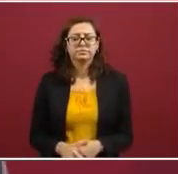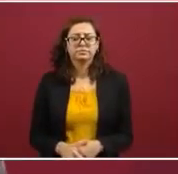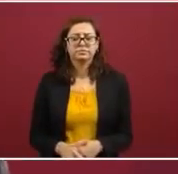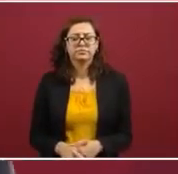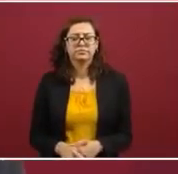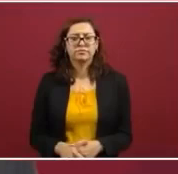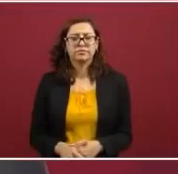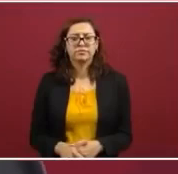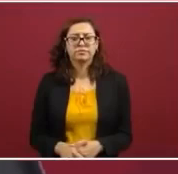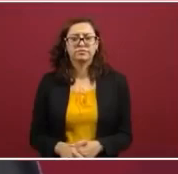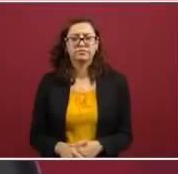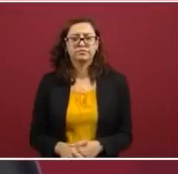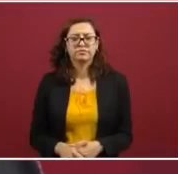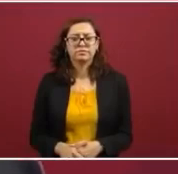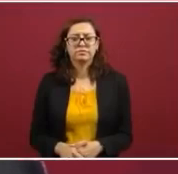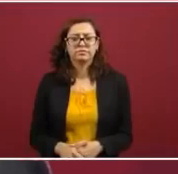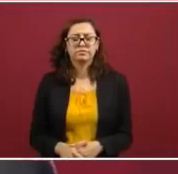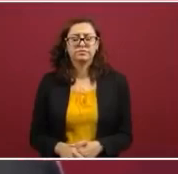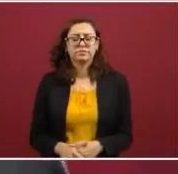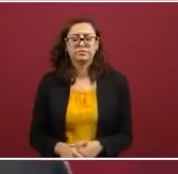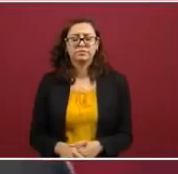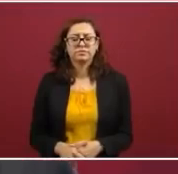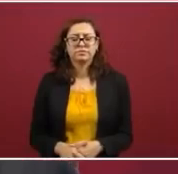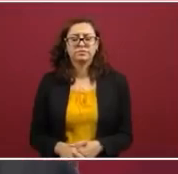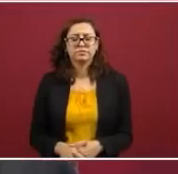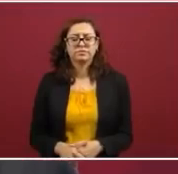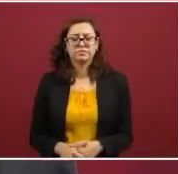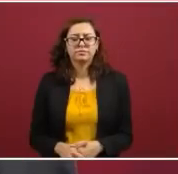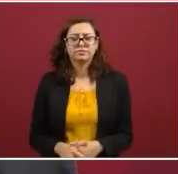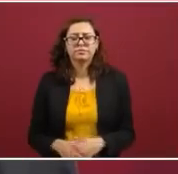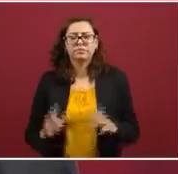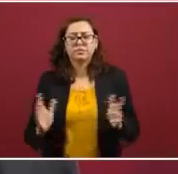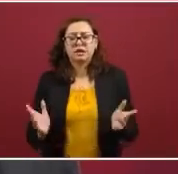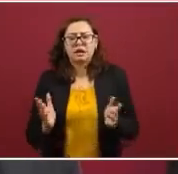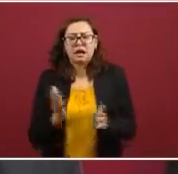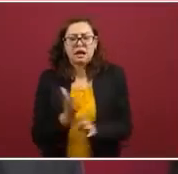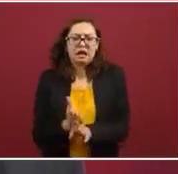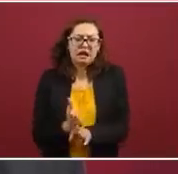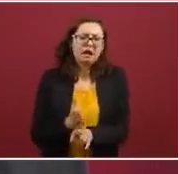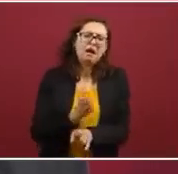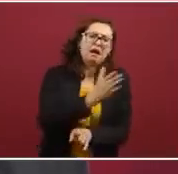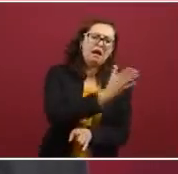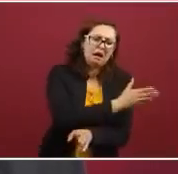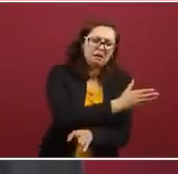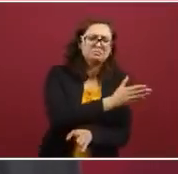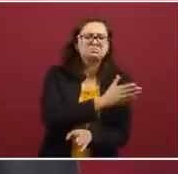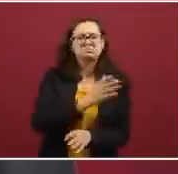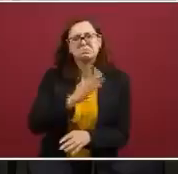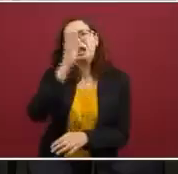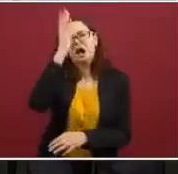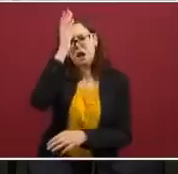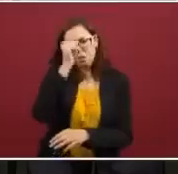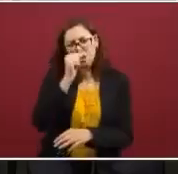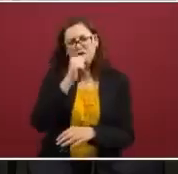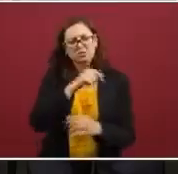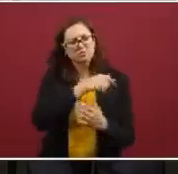Existía ya un acuerdo en este sentido, pero